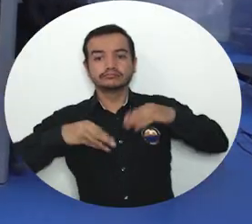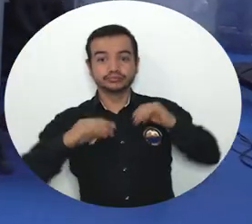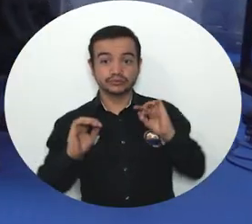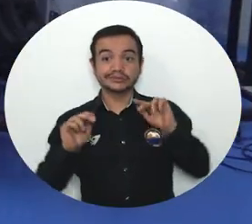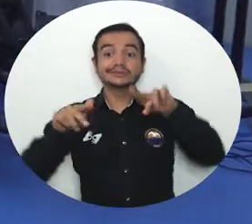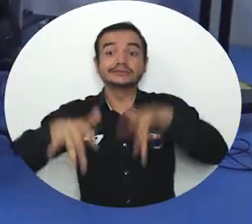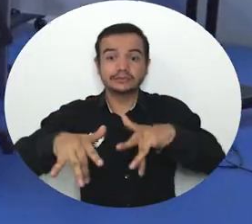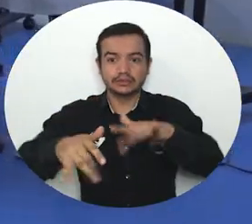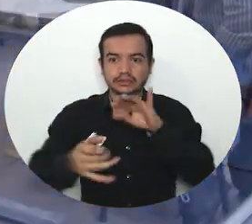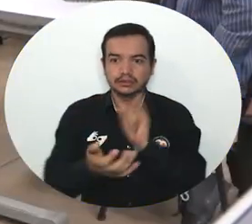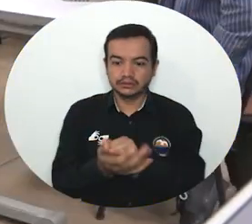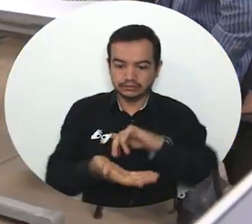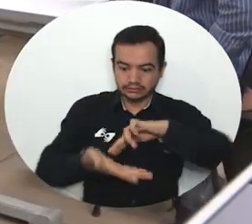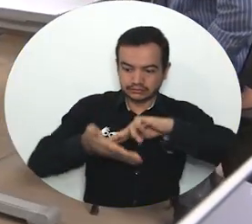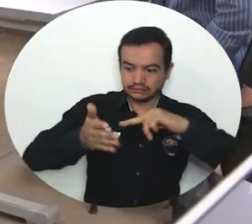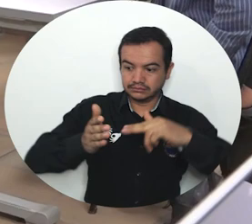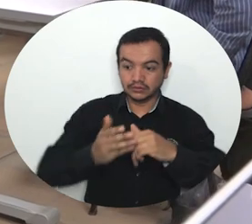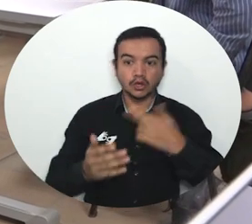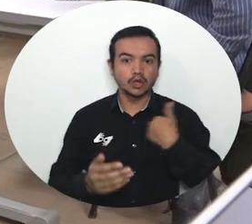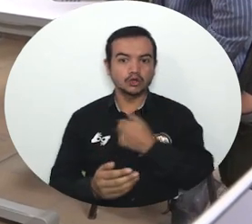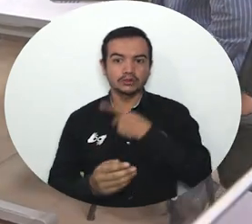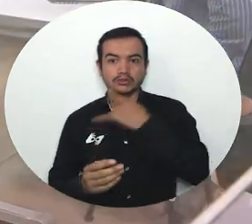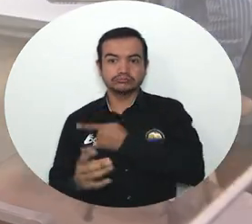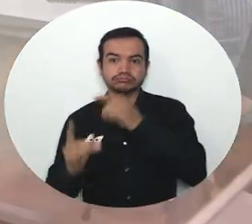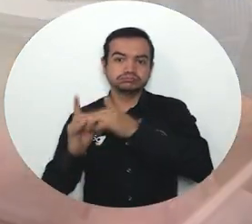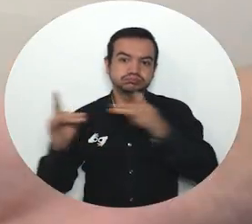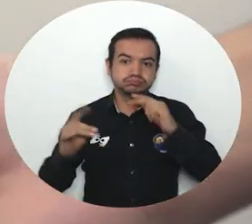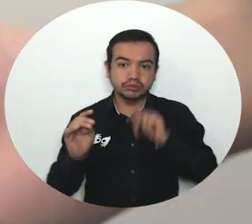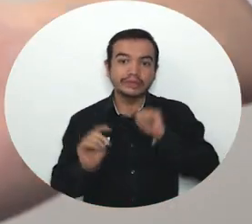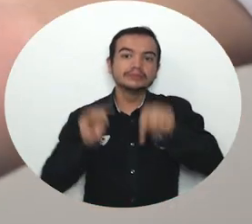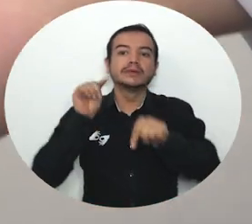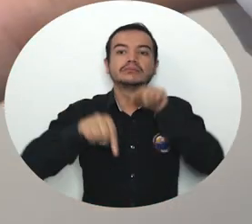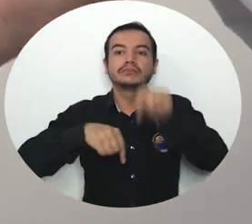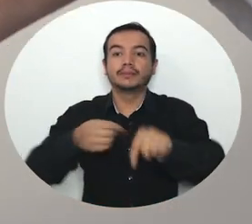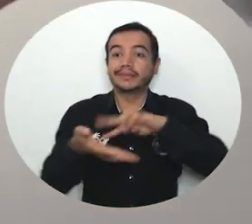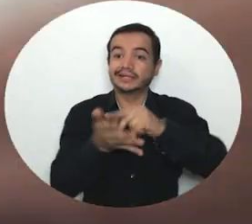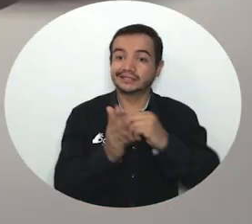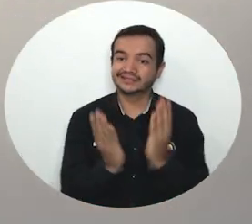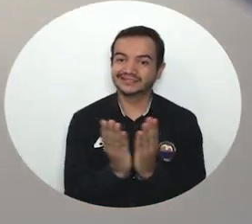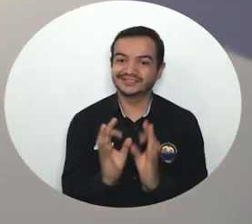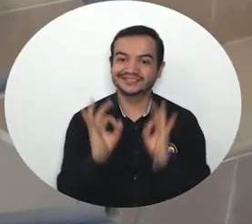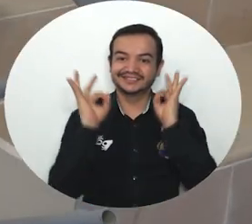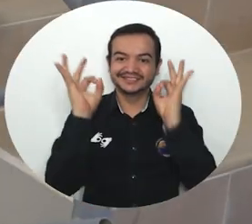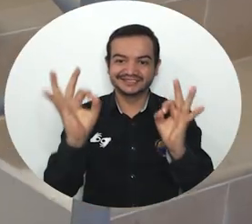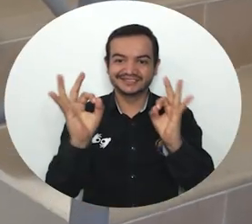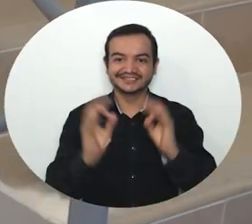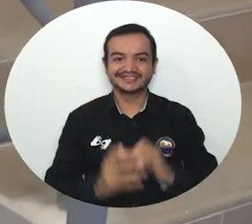seguro ratifica el compromiso de Unimagdalena por preservar la vida y brindar educación de calidad.